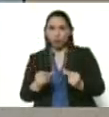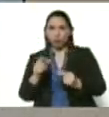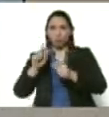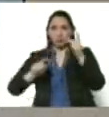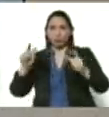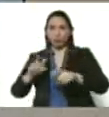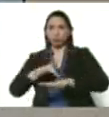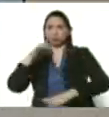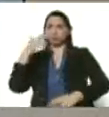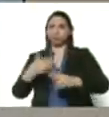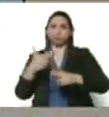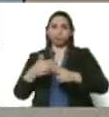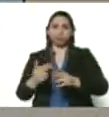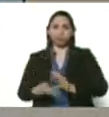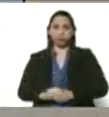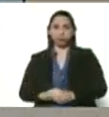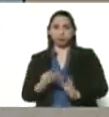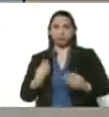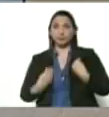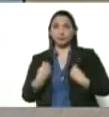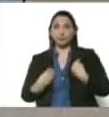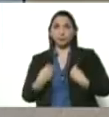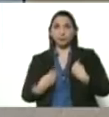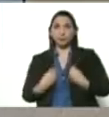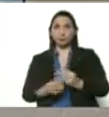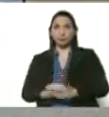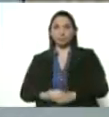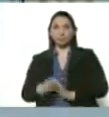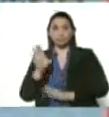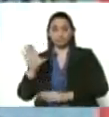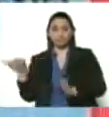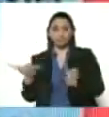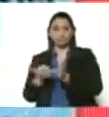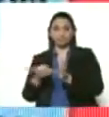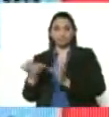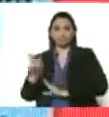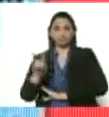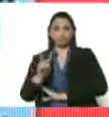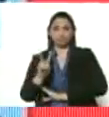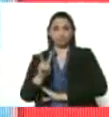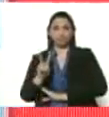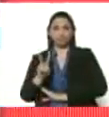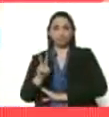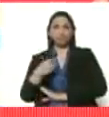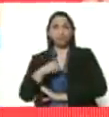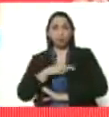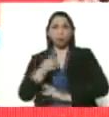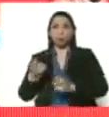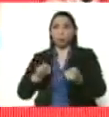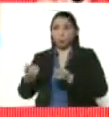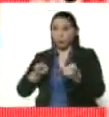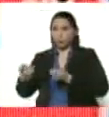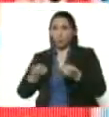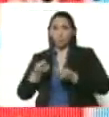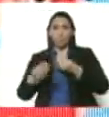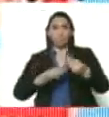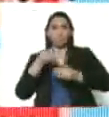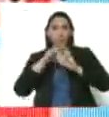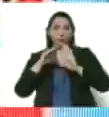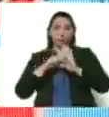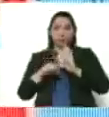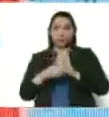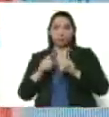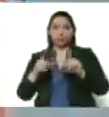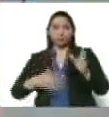críticos. Preocupante, país vecino de Venezuela. Y por eso es que los controles que se han establecido para